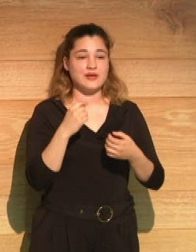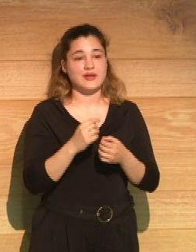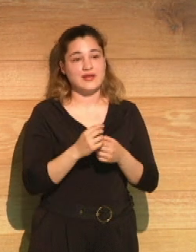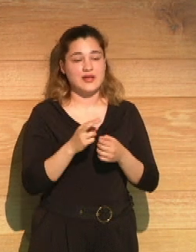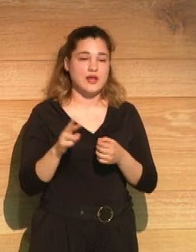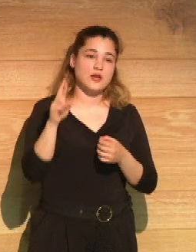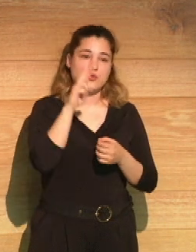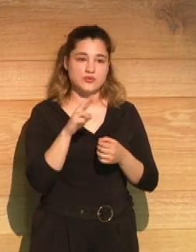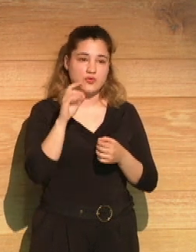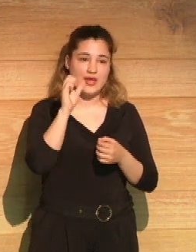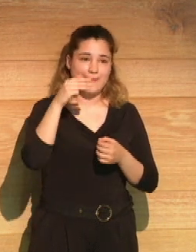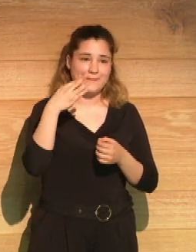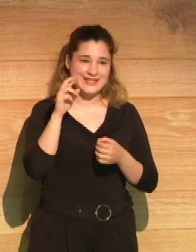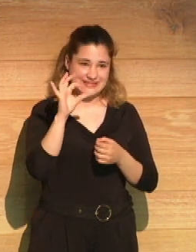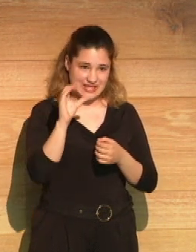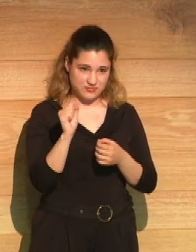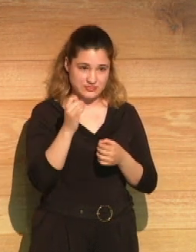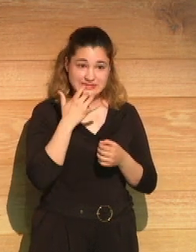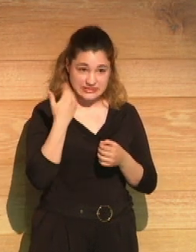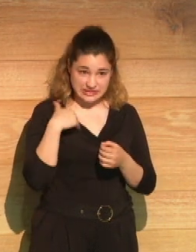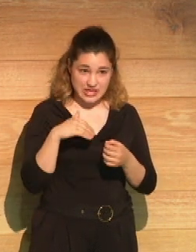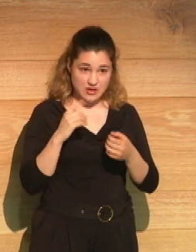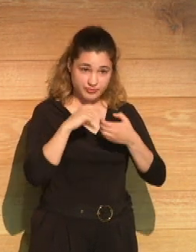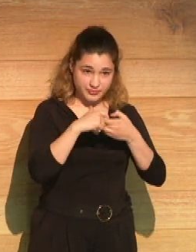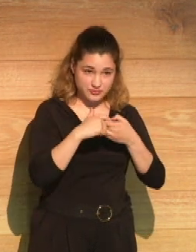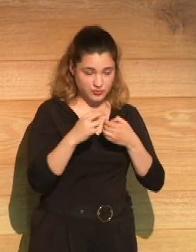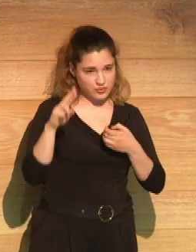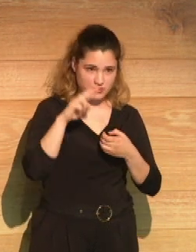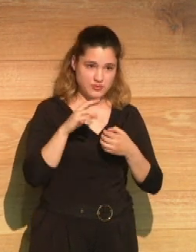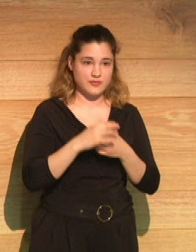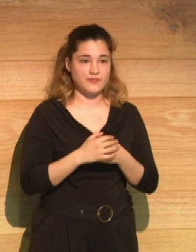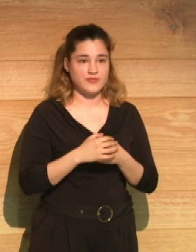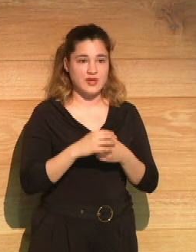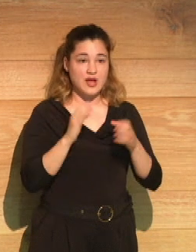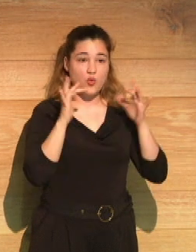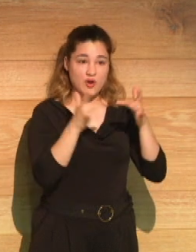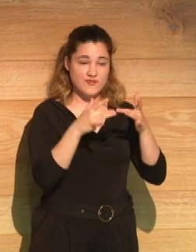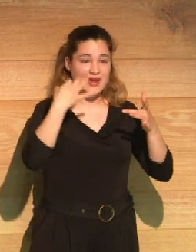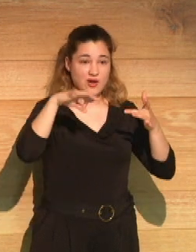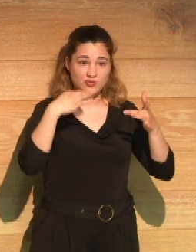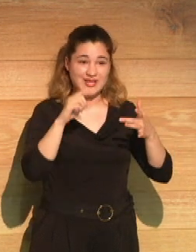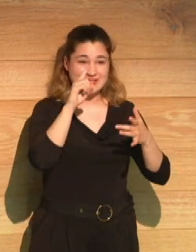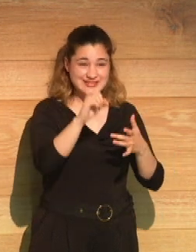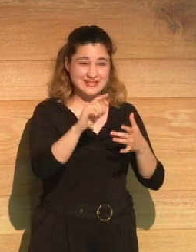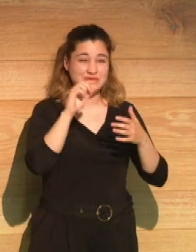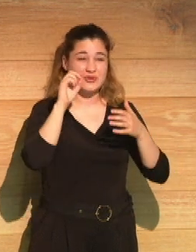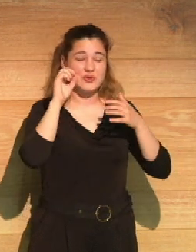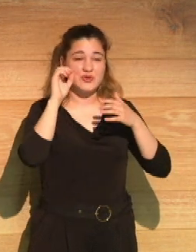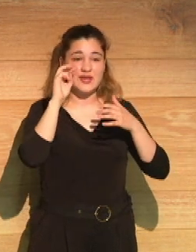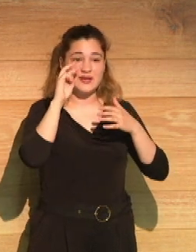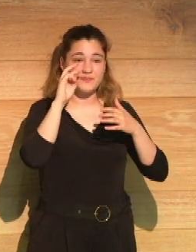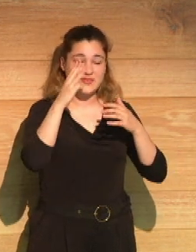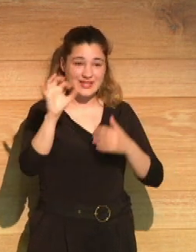si ya son miembros. ICON es la única red que tiene 119 comités nacionales, la única red global de